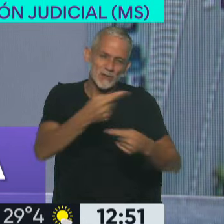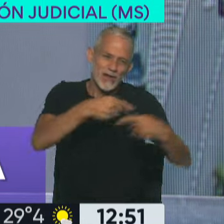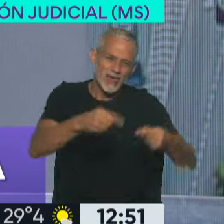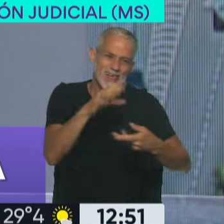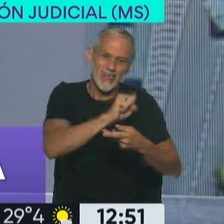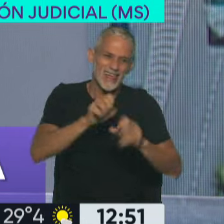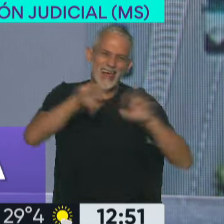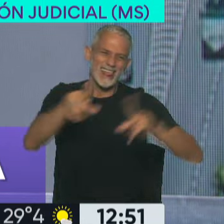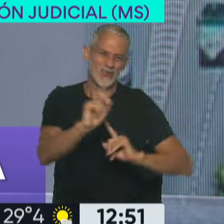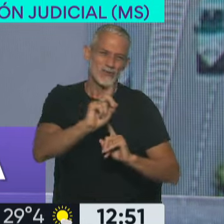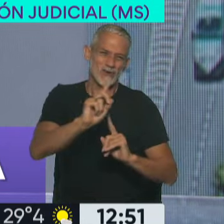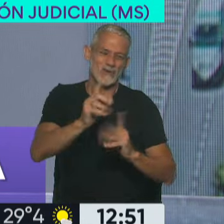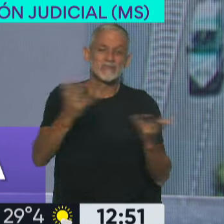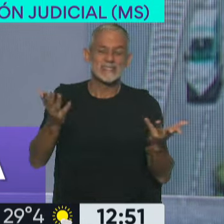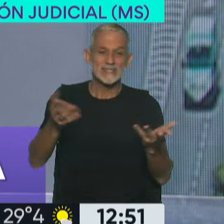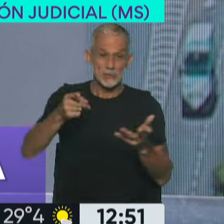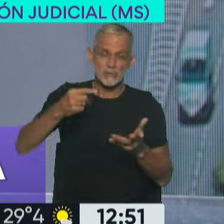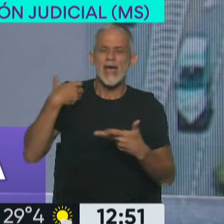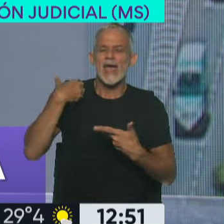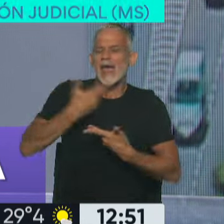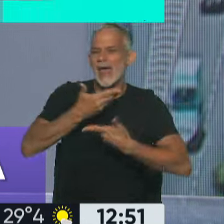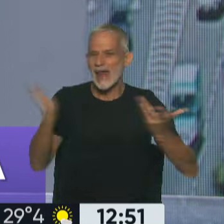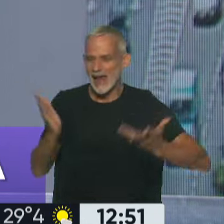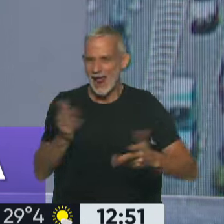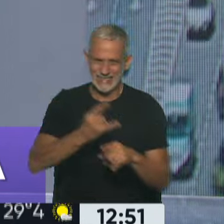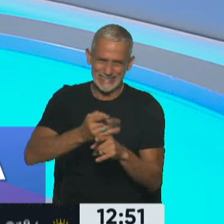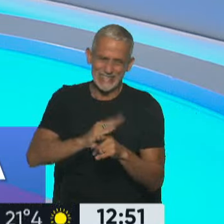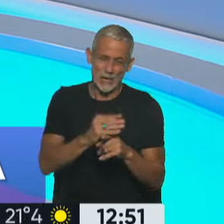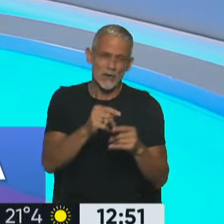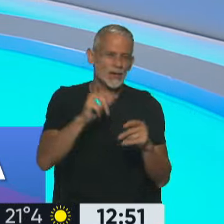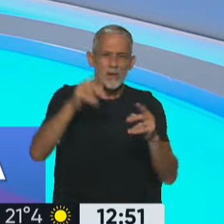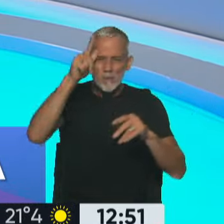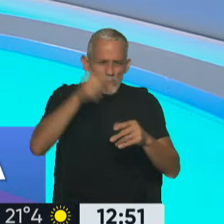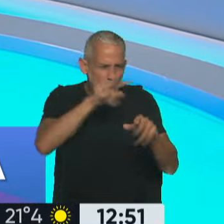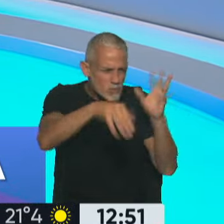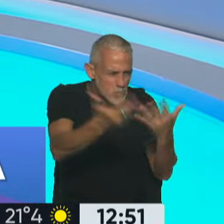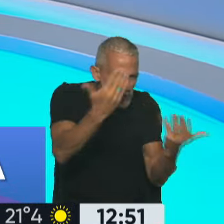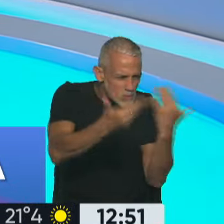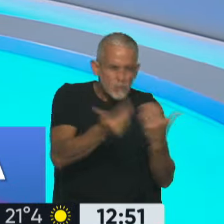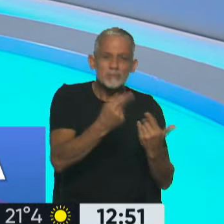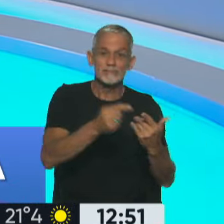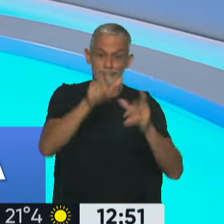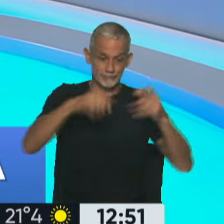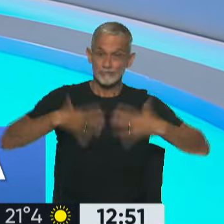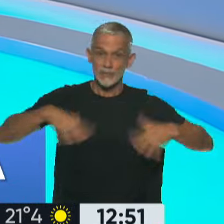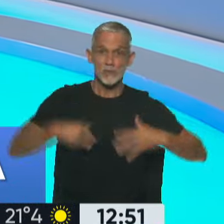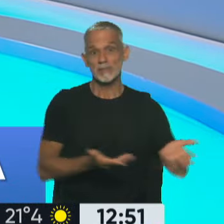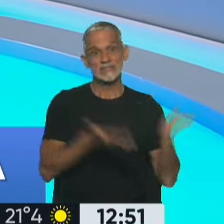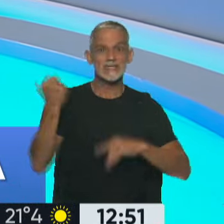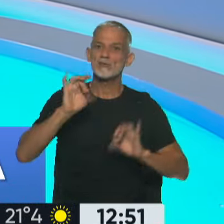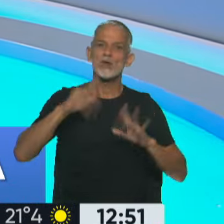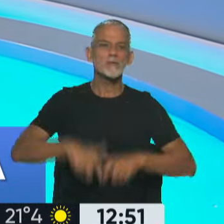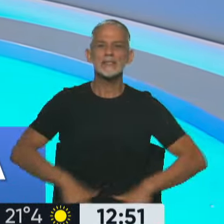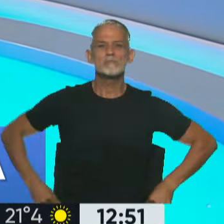este lugar y de qué formas. Podemos decir genéricamente que en las requisas las personas son despojadas de sus ropas, quedan solamente